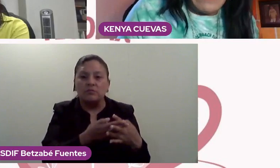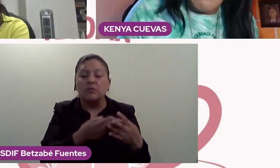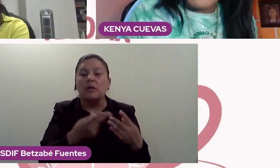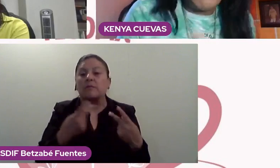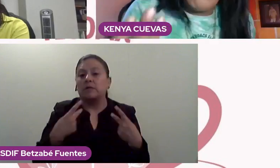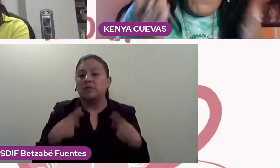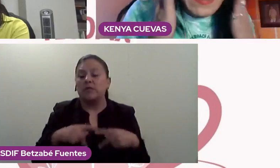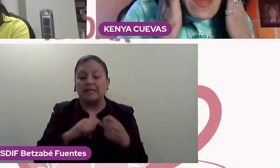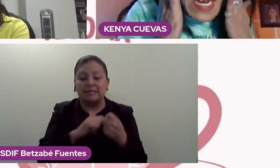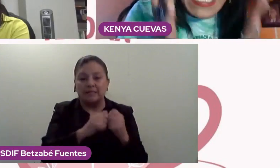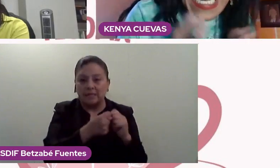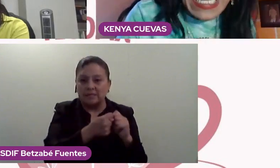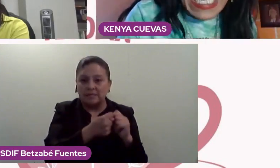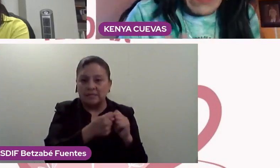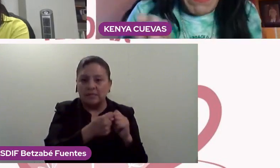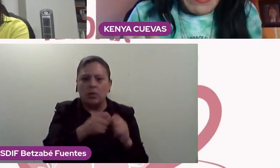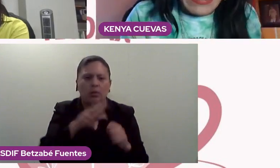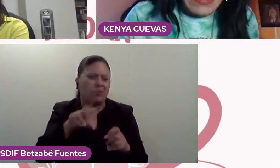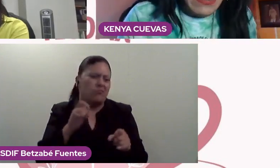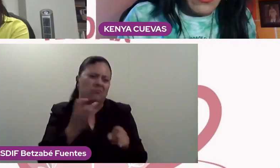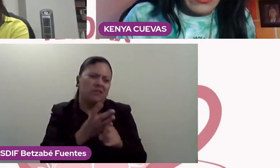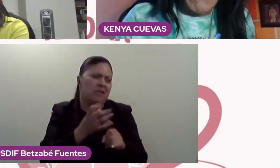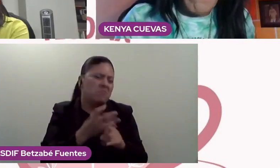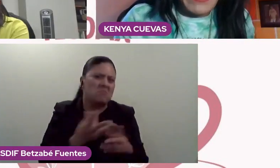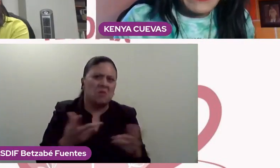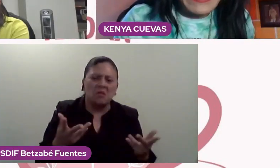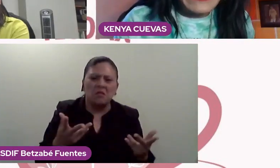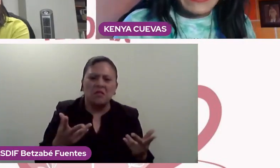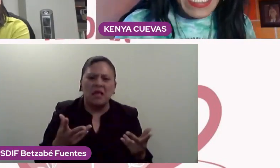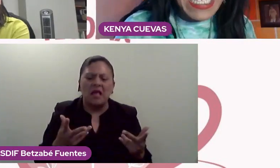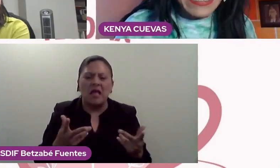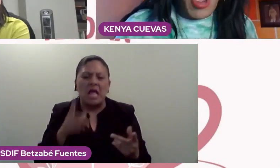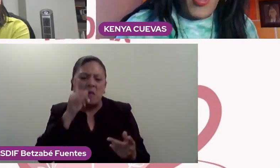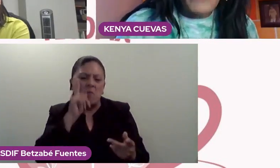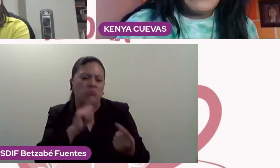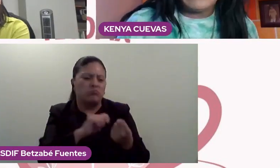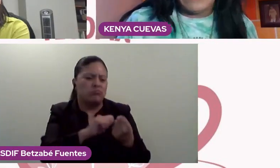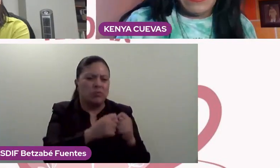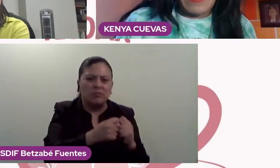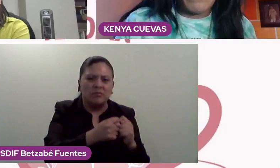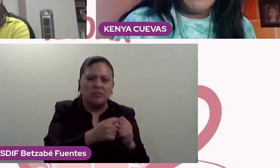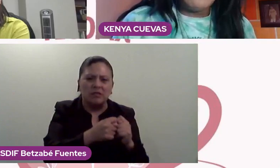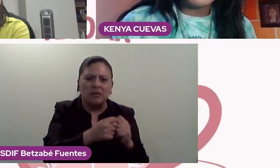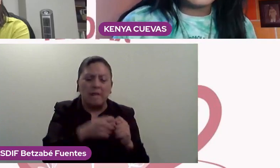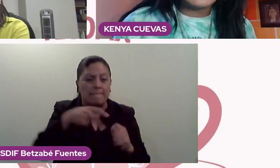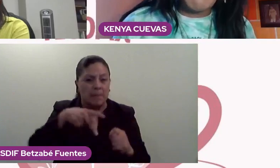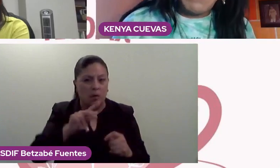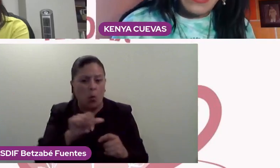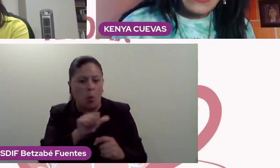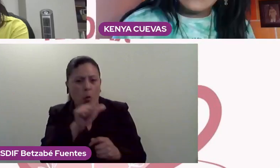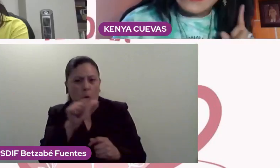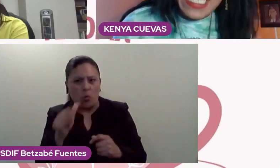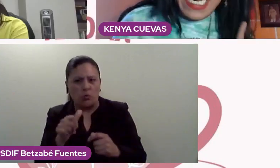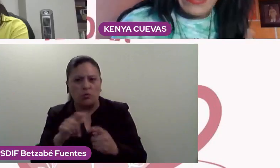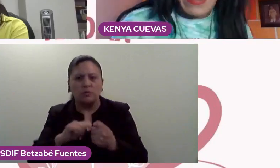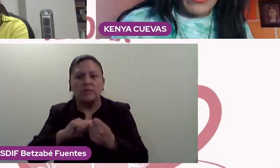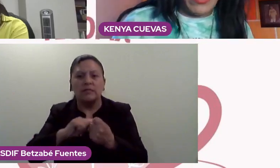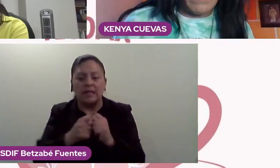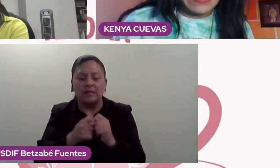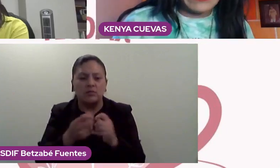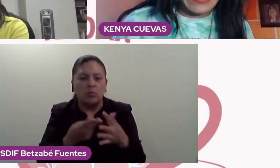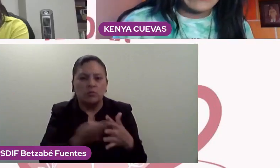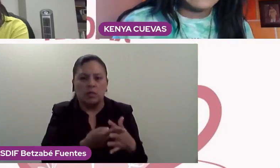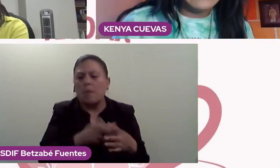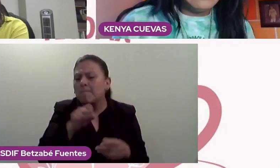país. Pero no nomás hablar del transfeminicidio, sino hablar del transhomicidio, que también asesinan a